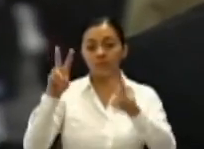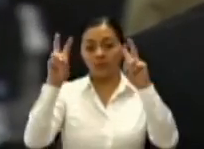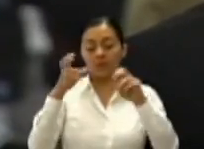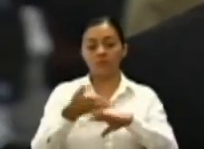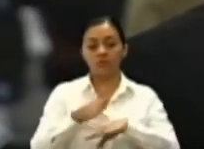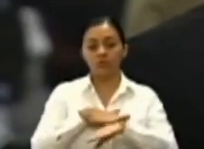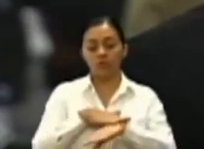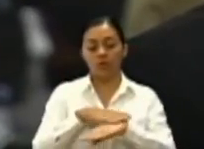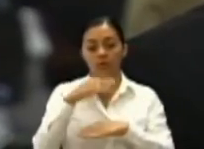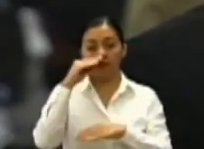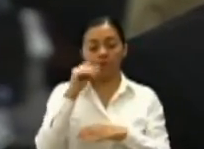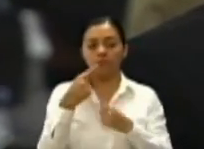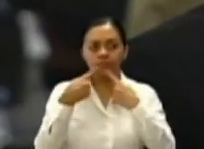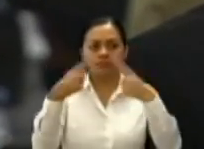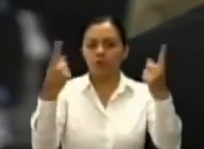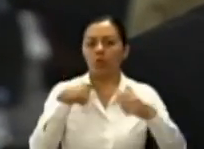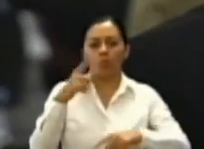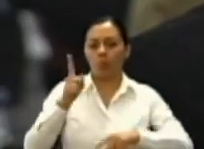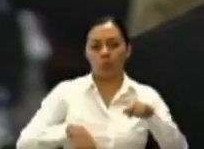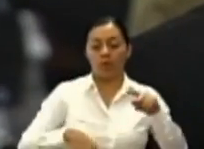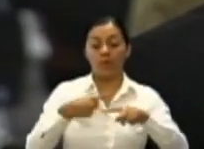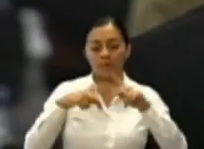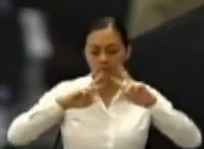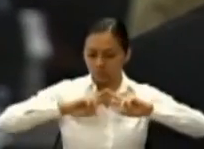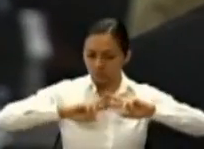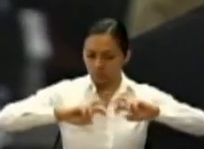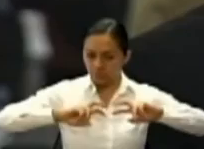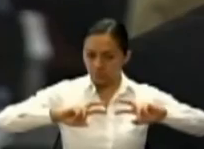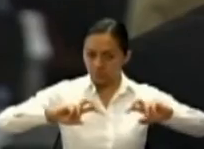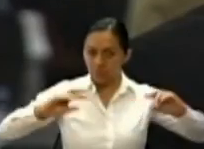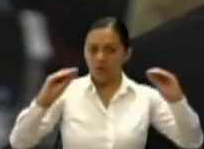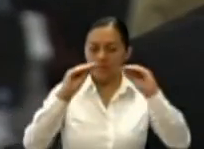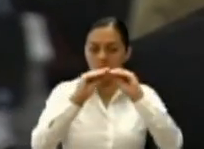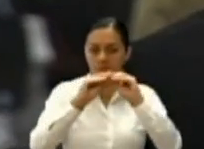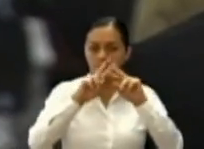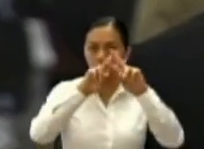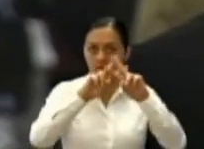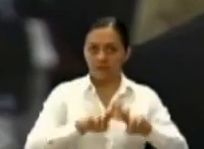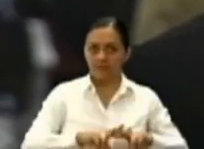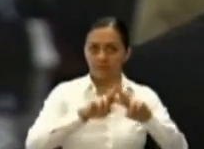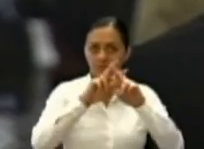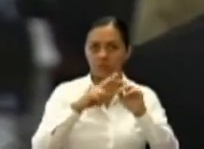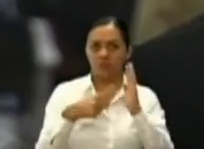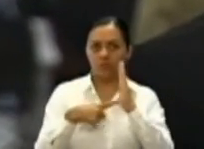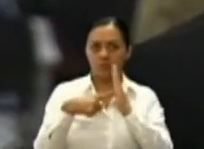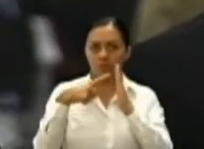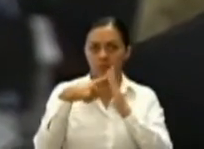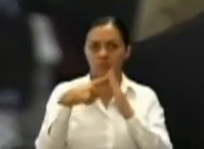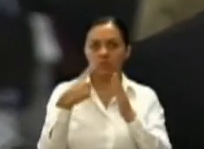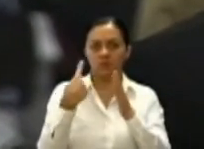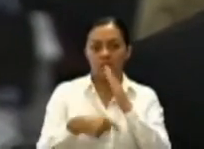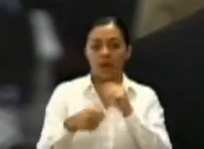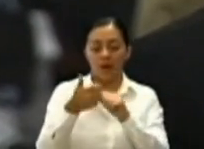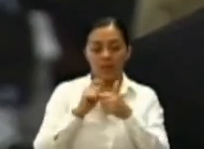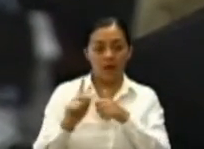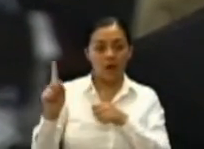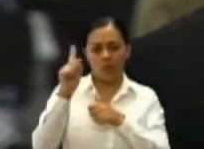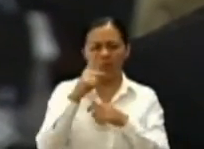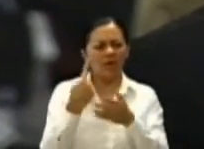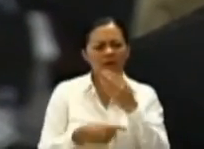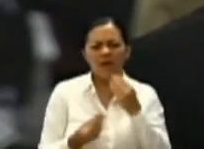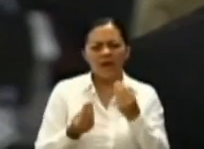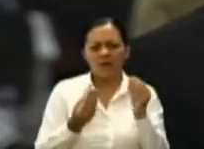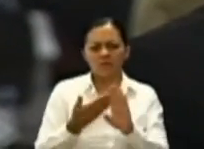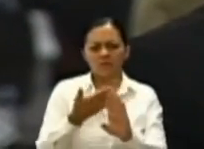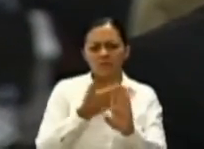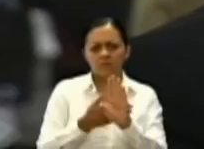pronunciar todavía obviamente vamos a entrar en un visión tributaria un análisis tributario acerca de esto revisar que existe por detrás pero